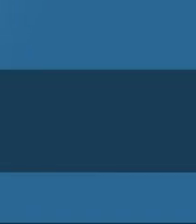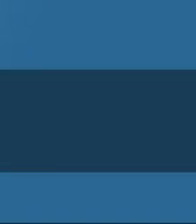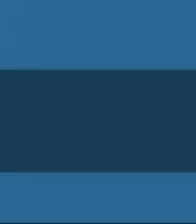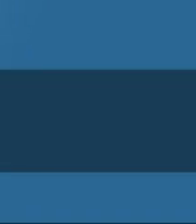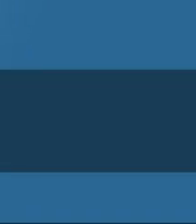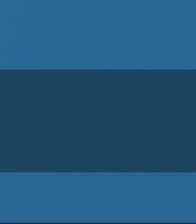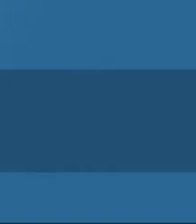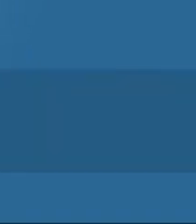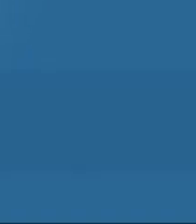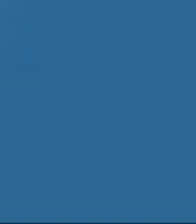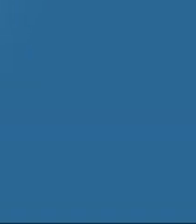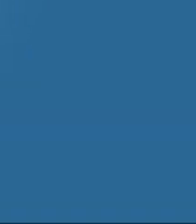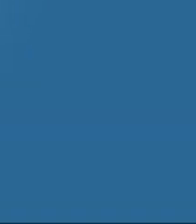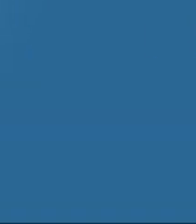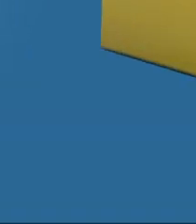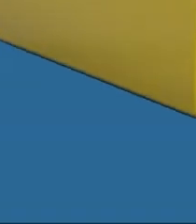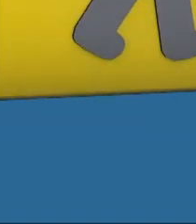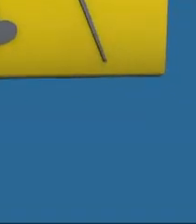sexual.